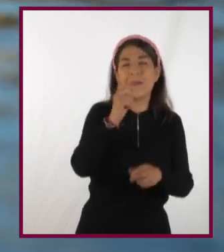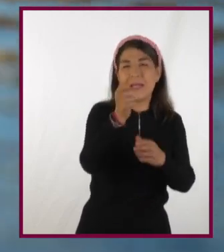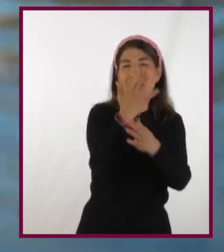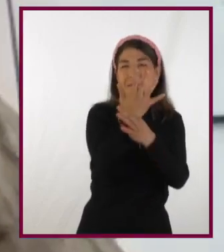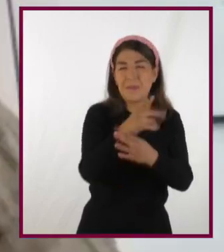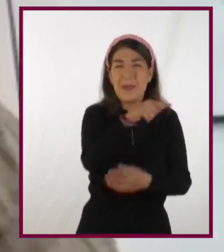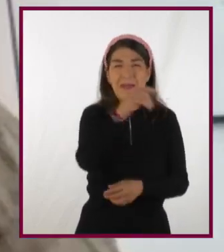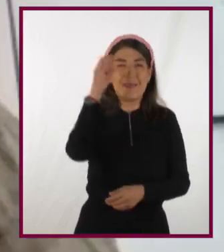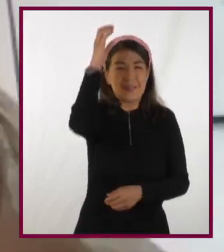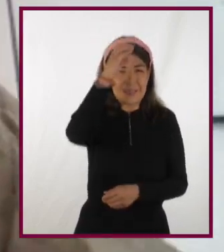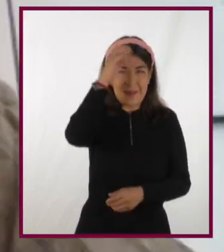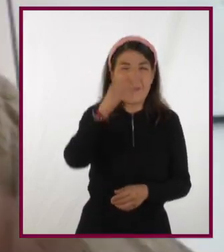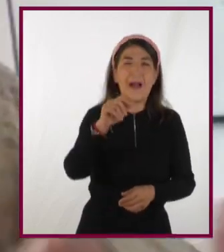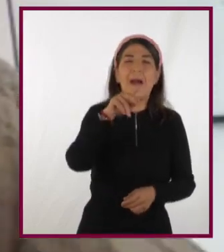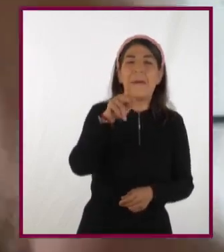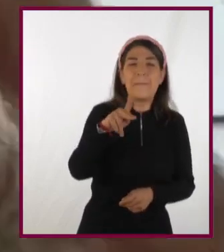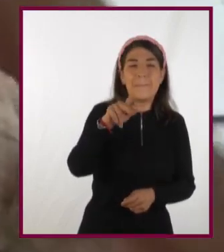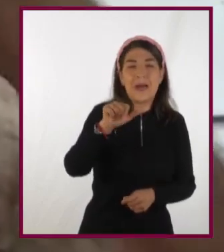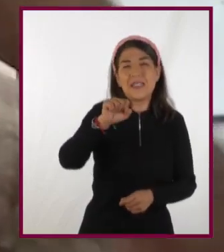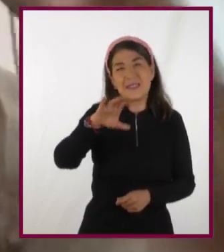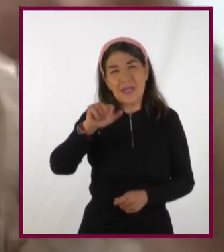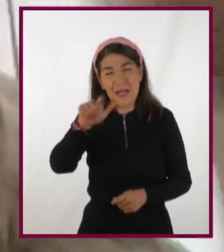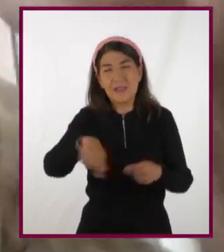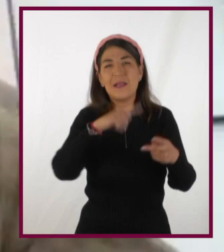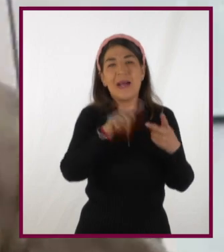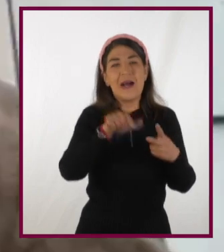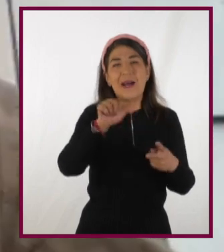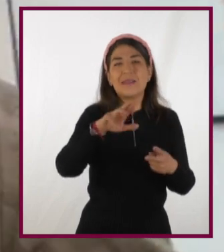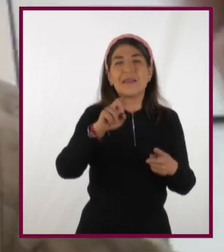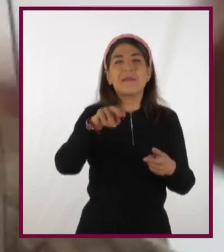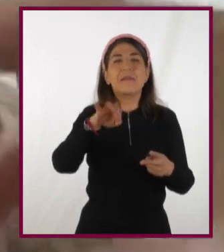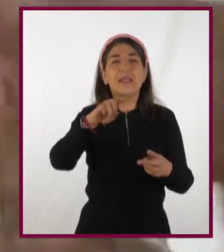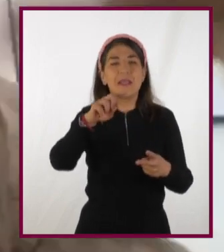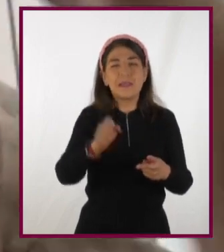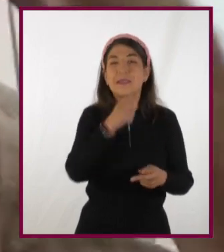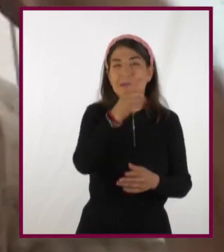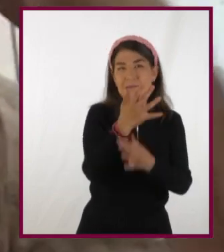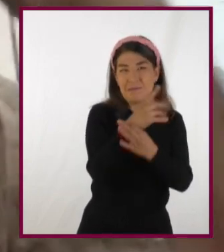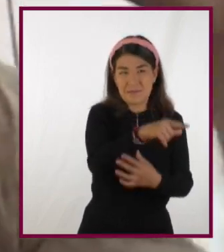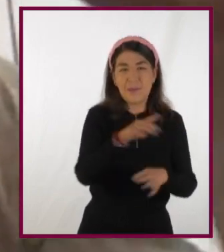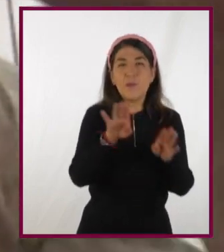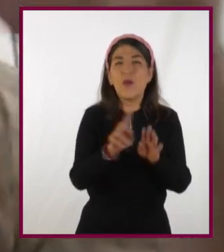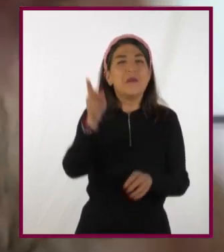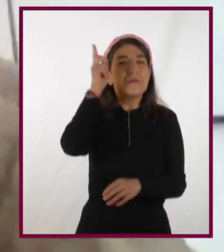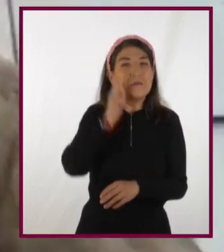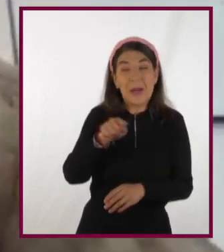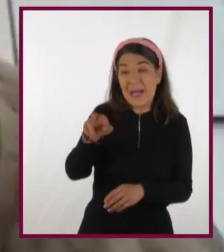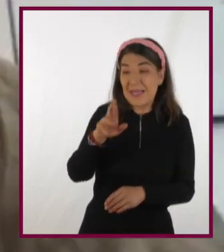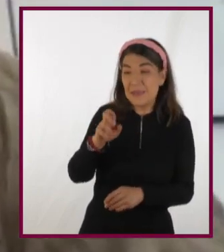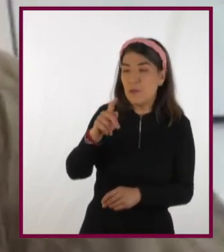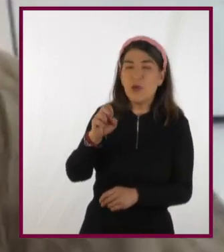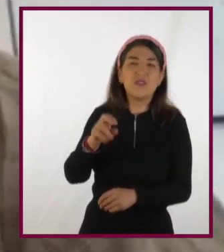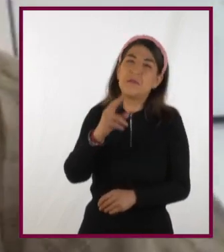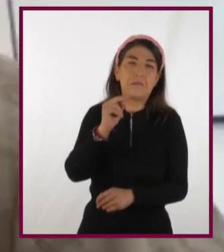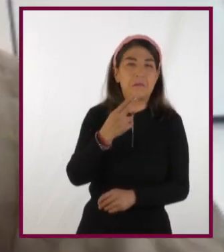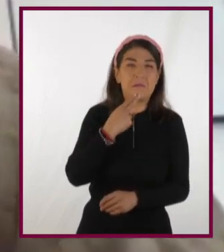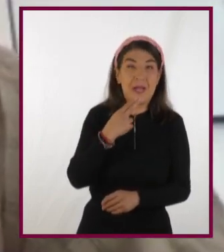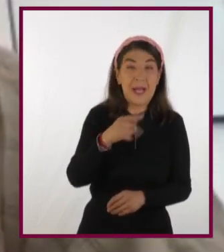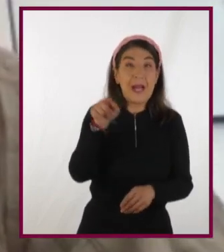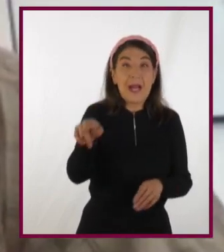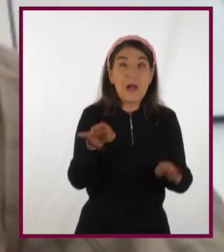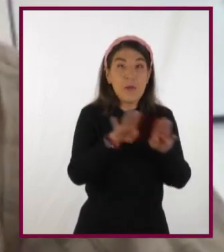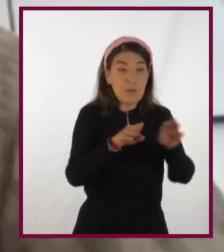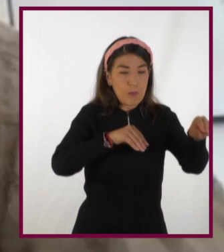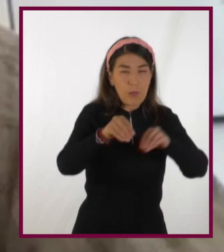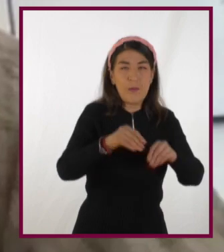de Arquímedes. Eso es en general. Sin embargo, hay casos extremos, materiales, digamos, en cierto sentido extremos, donde